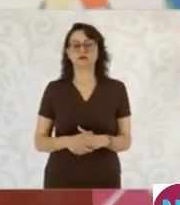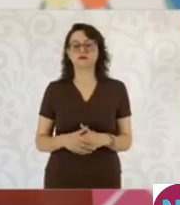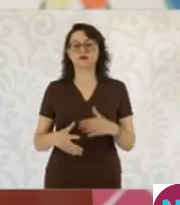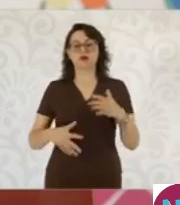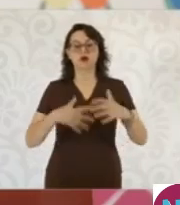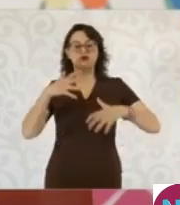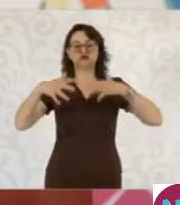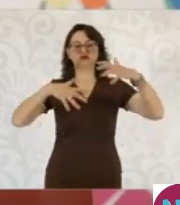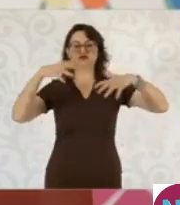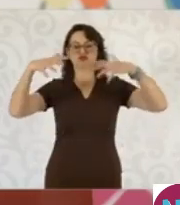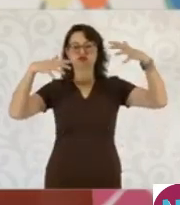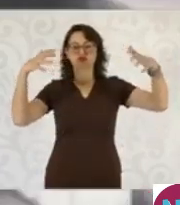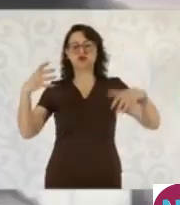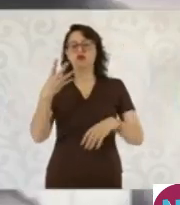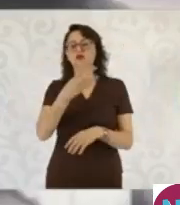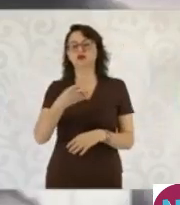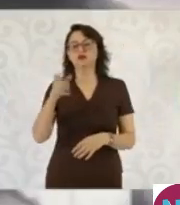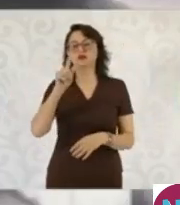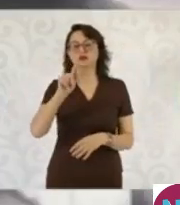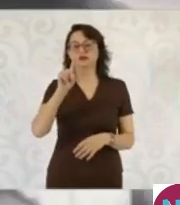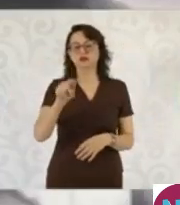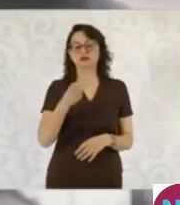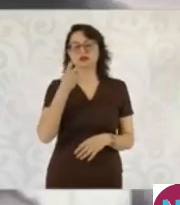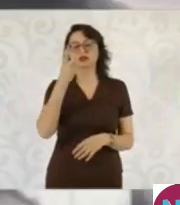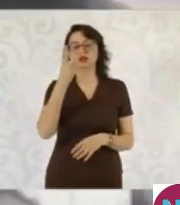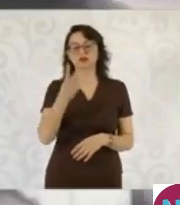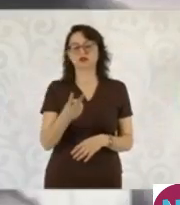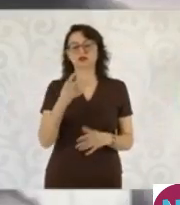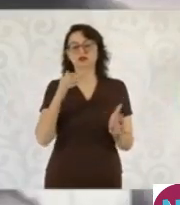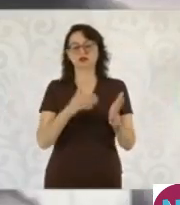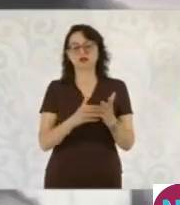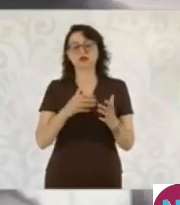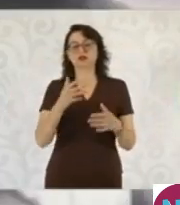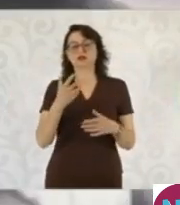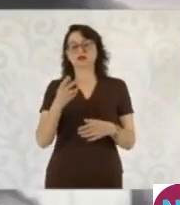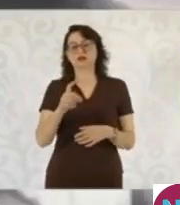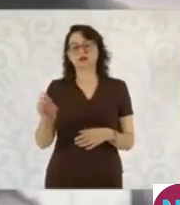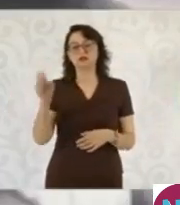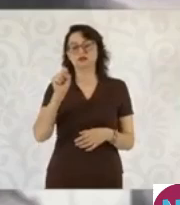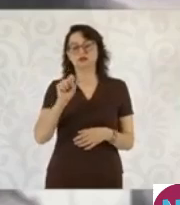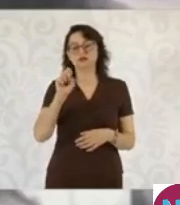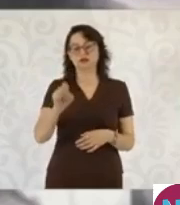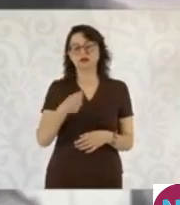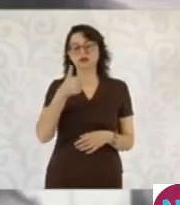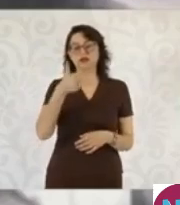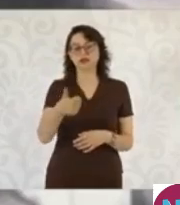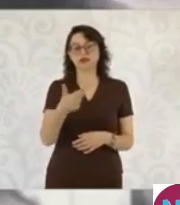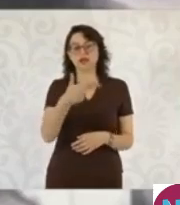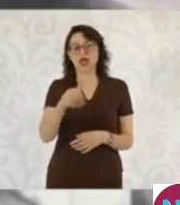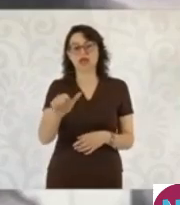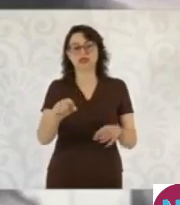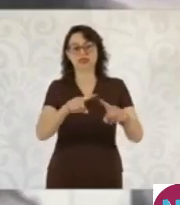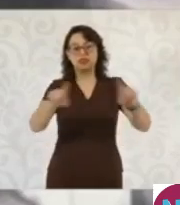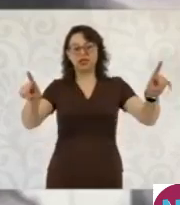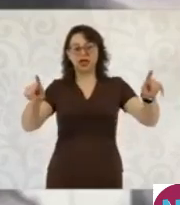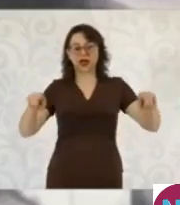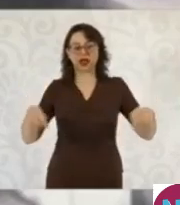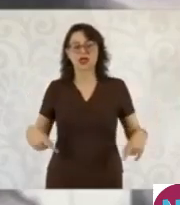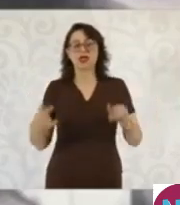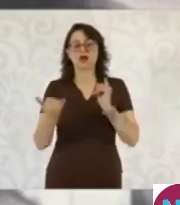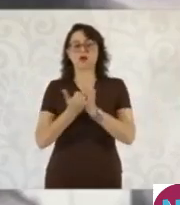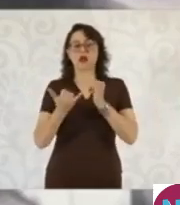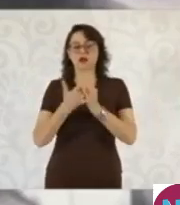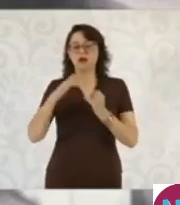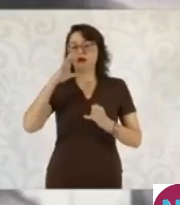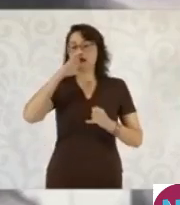462,956 hectáreas, y se han termonebulizado con